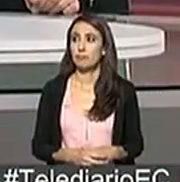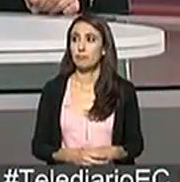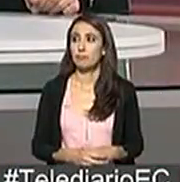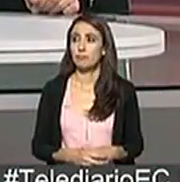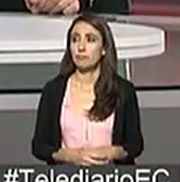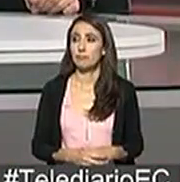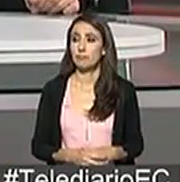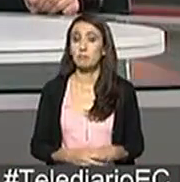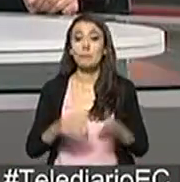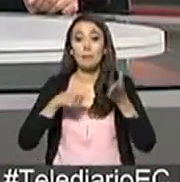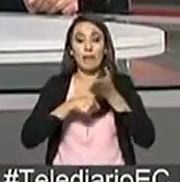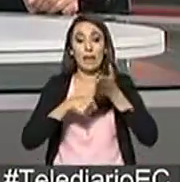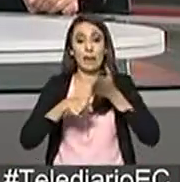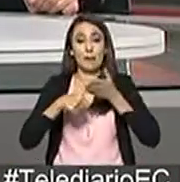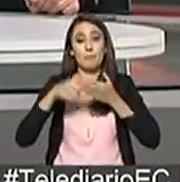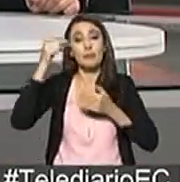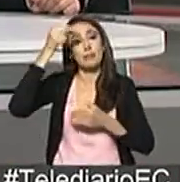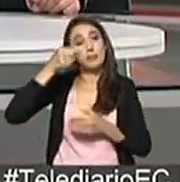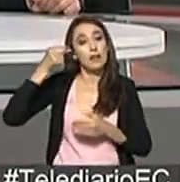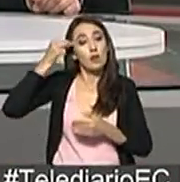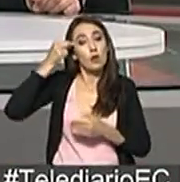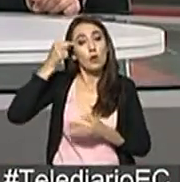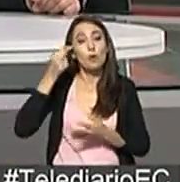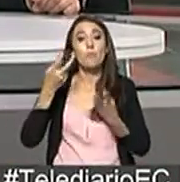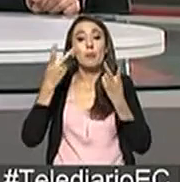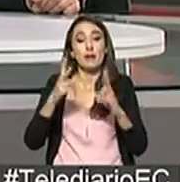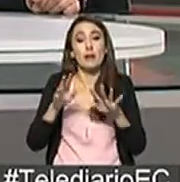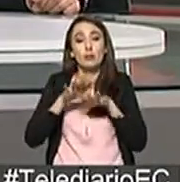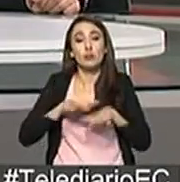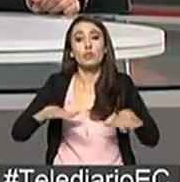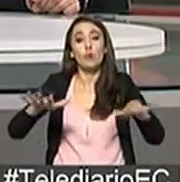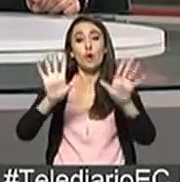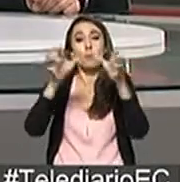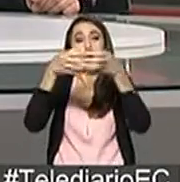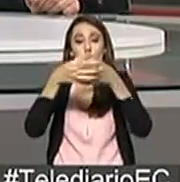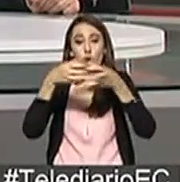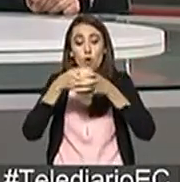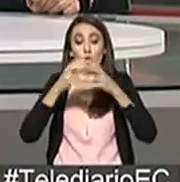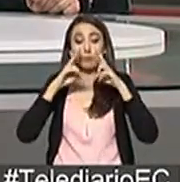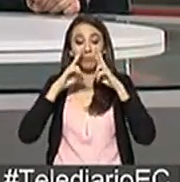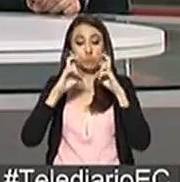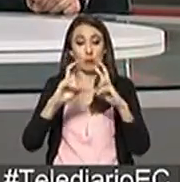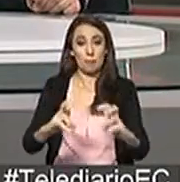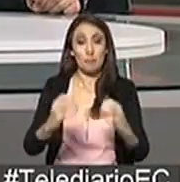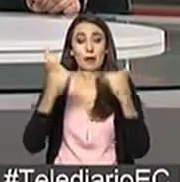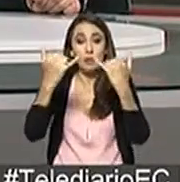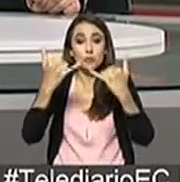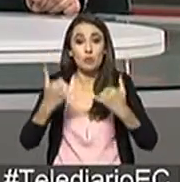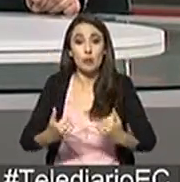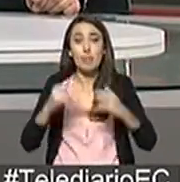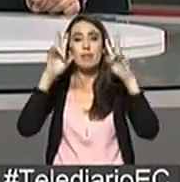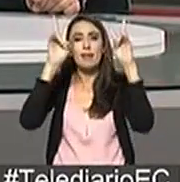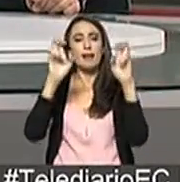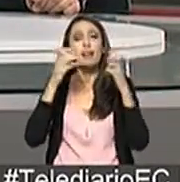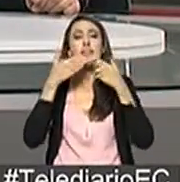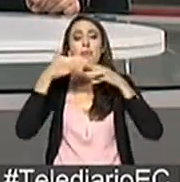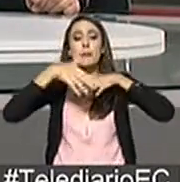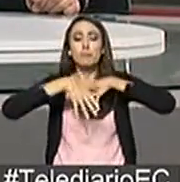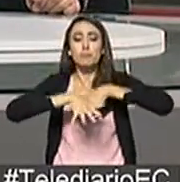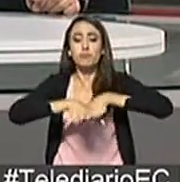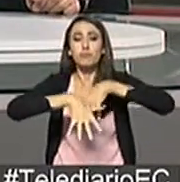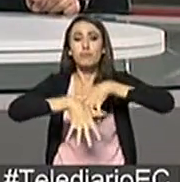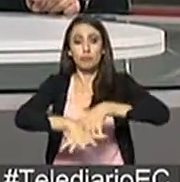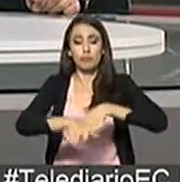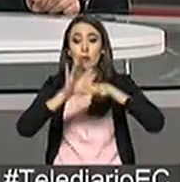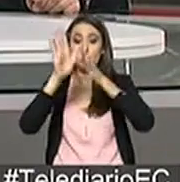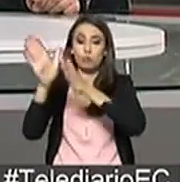La ministra de Gobierno, María Paula Romo, aseguró ante la Comisión Legislativa que investiga los hechos relacionados al paro nacional que